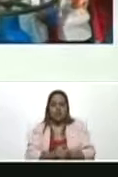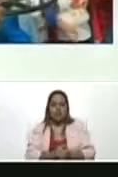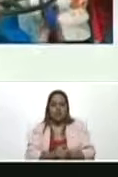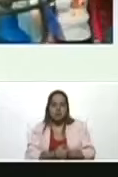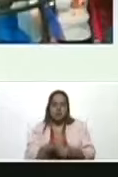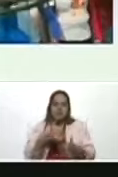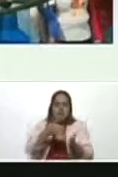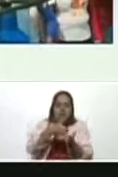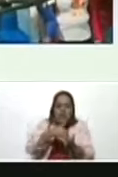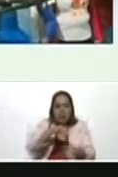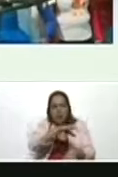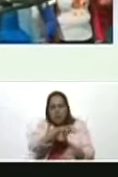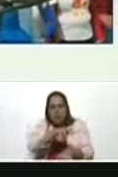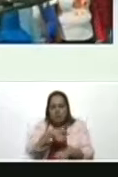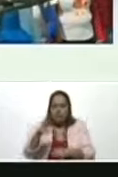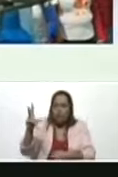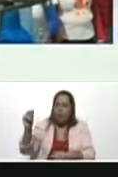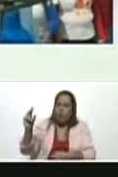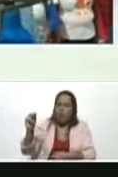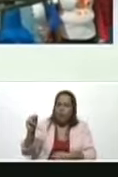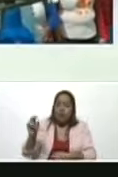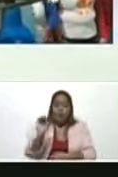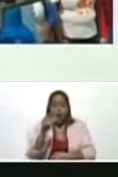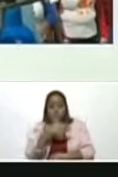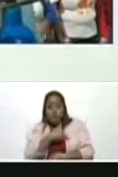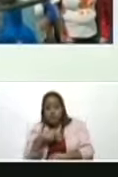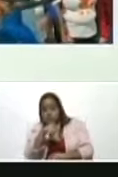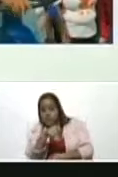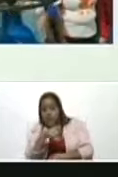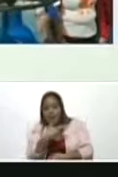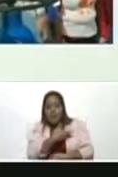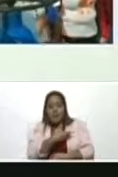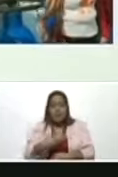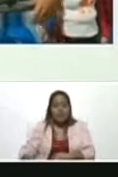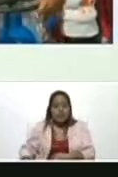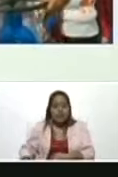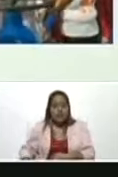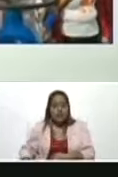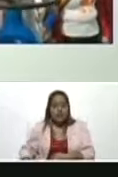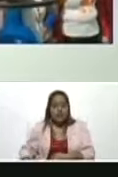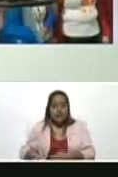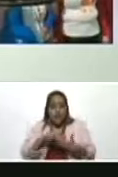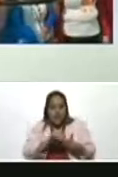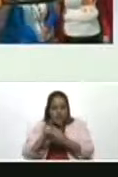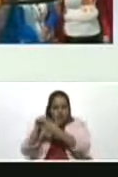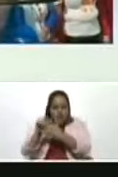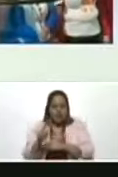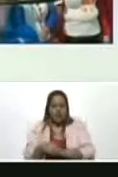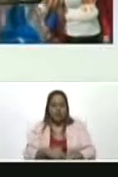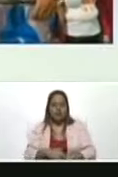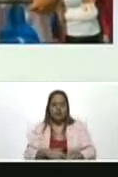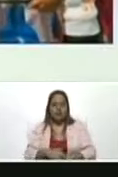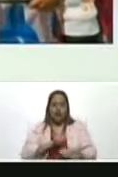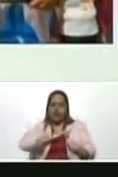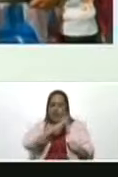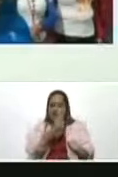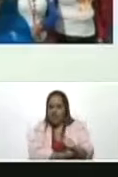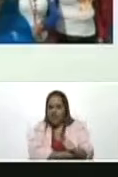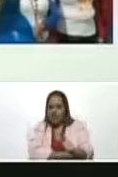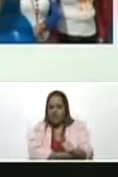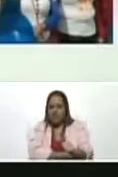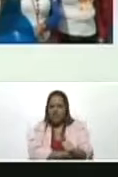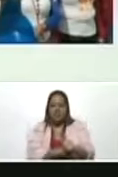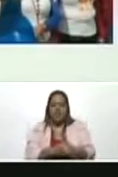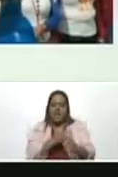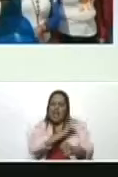manipulable y débil? ¿O ustedes prefieren un presidente con liderazgo, con fuerza, con